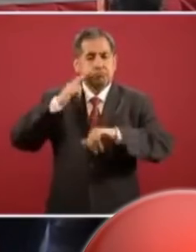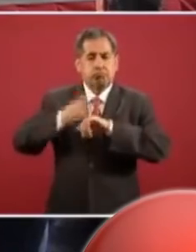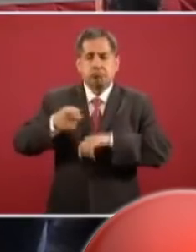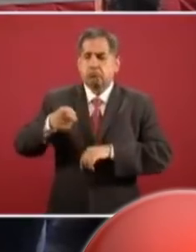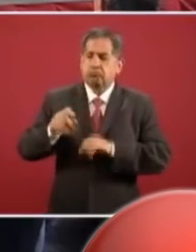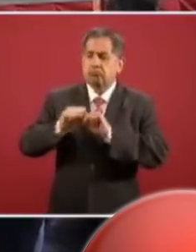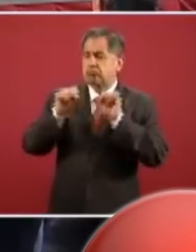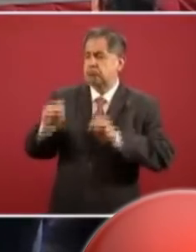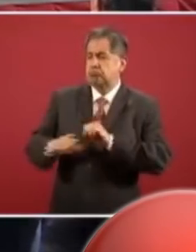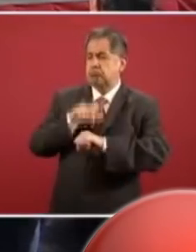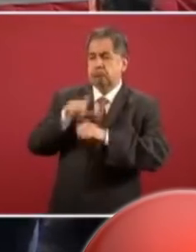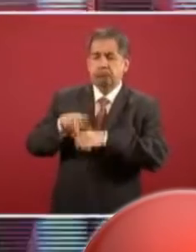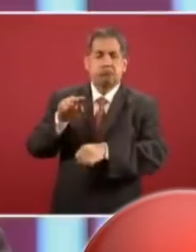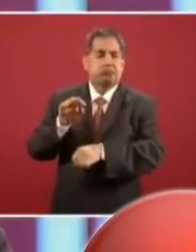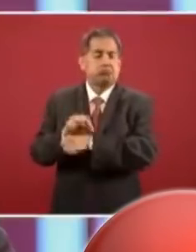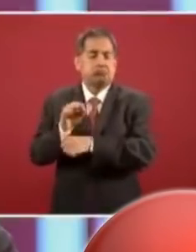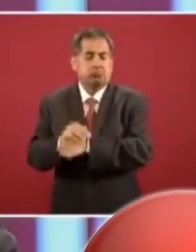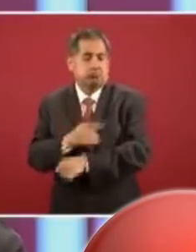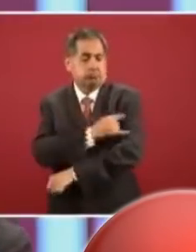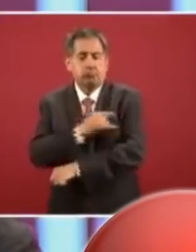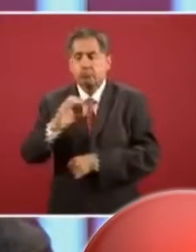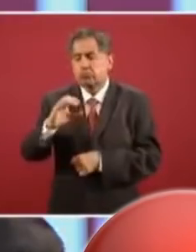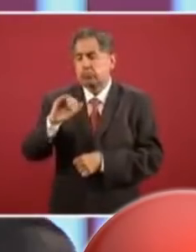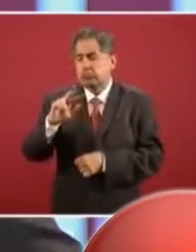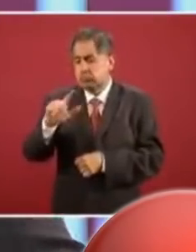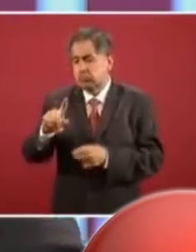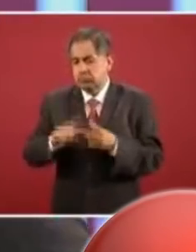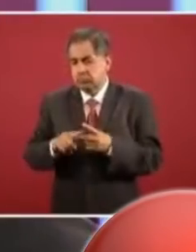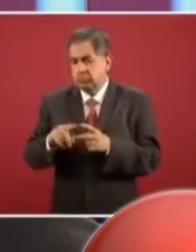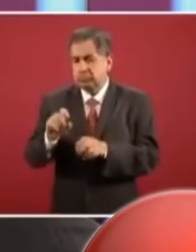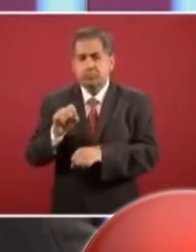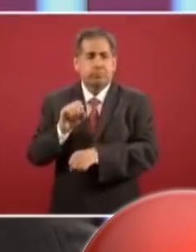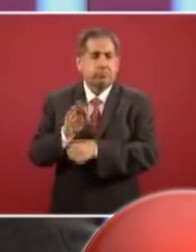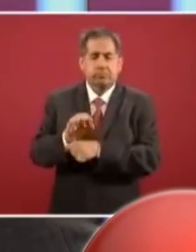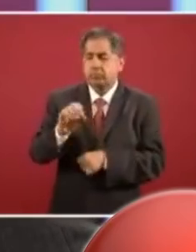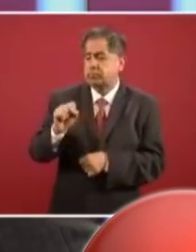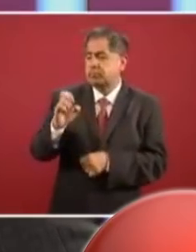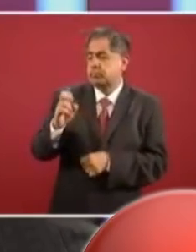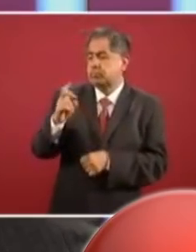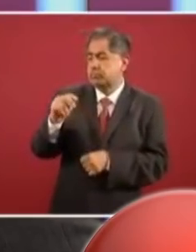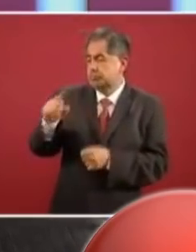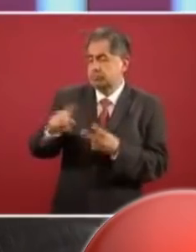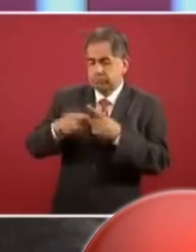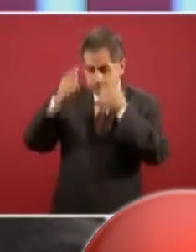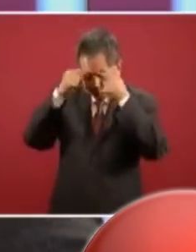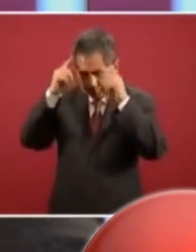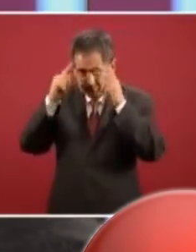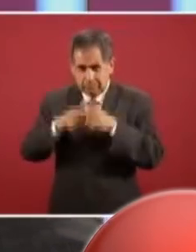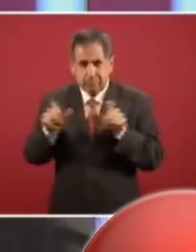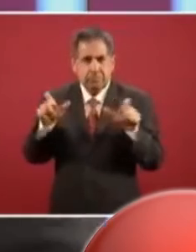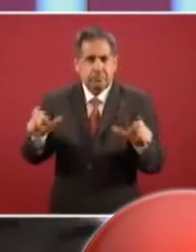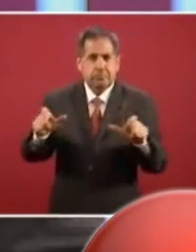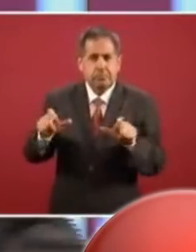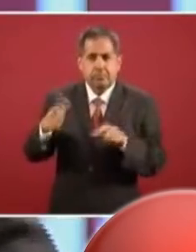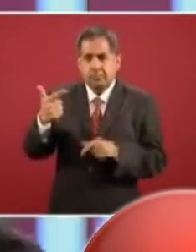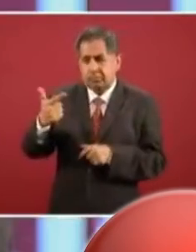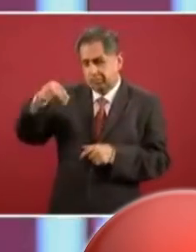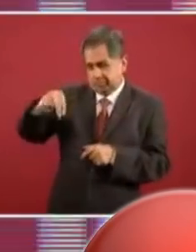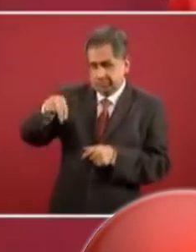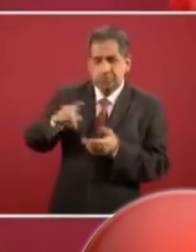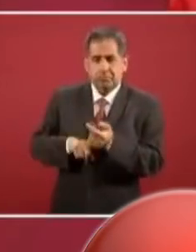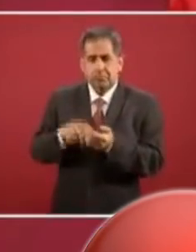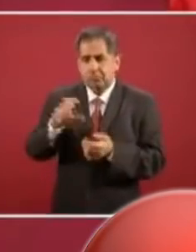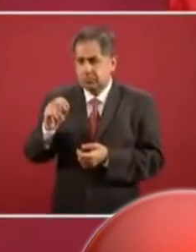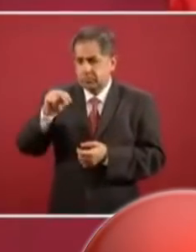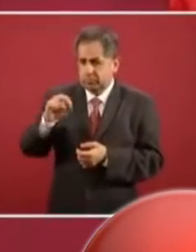el Sistema Nacional de Protección Civil, por supuesto, la Secretaría de la Defensa Nacional, la Secretaría de Marina, la Guardia Nacional, la